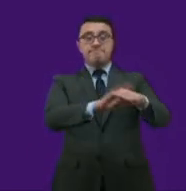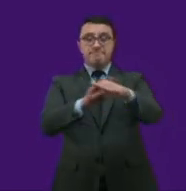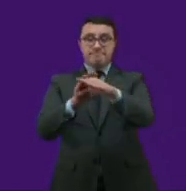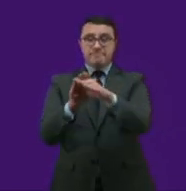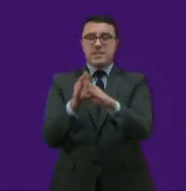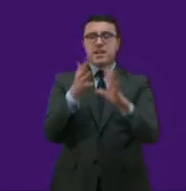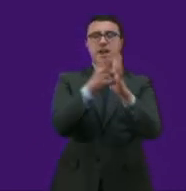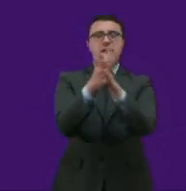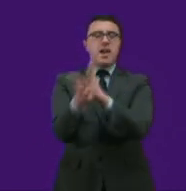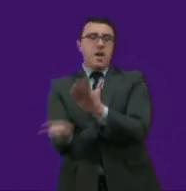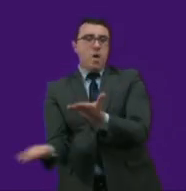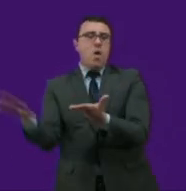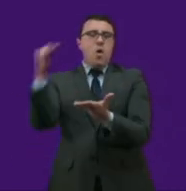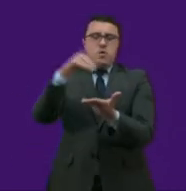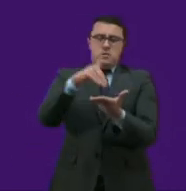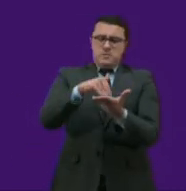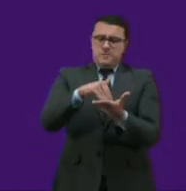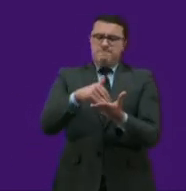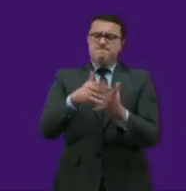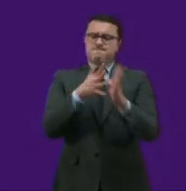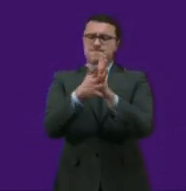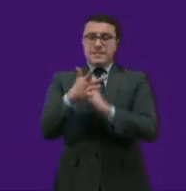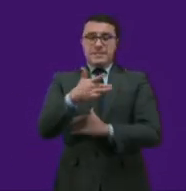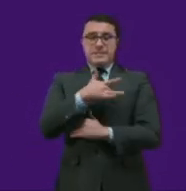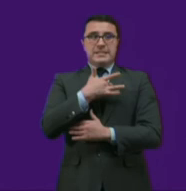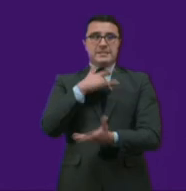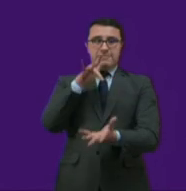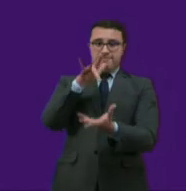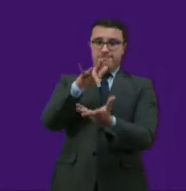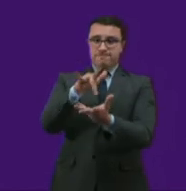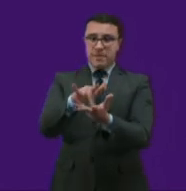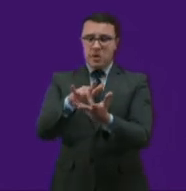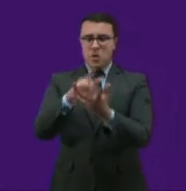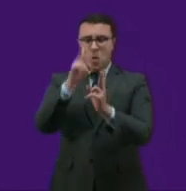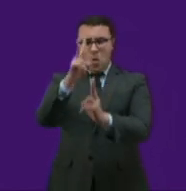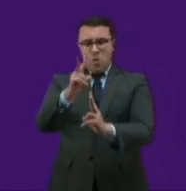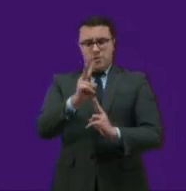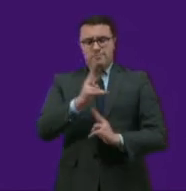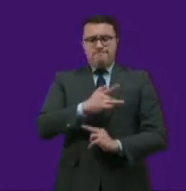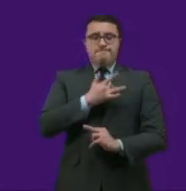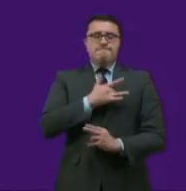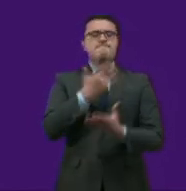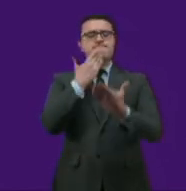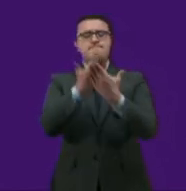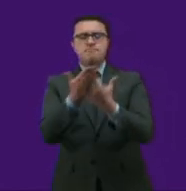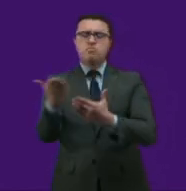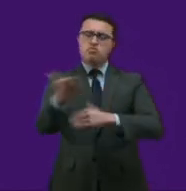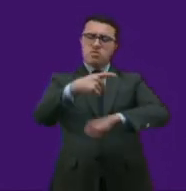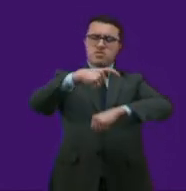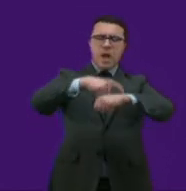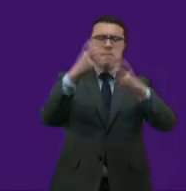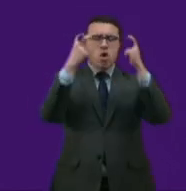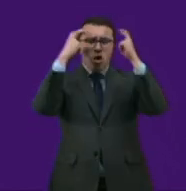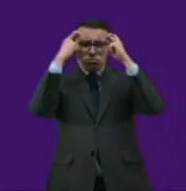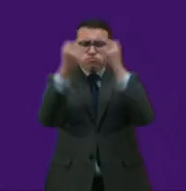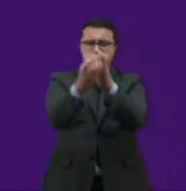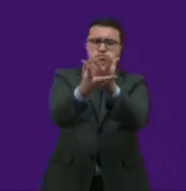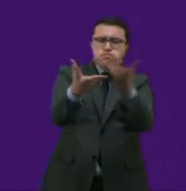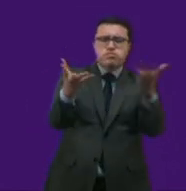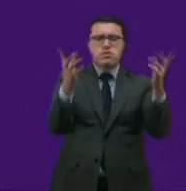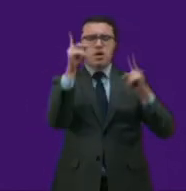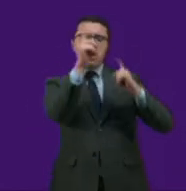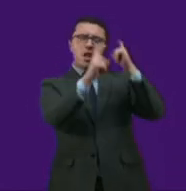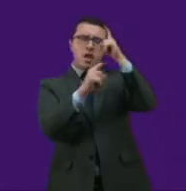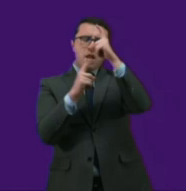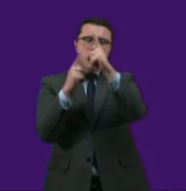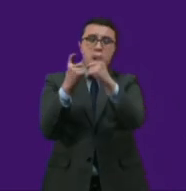decirles otra vez que me siento súper honrado de estar aquí. Les agradezco mucho el tiempo, los conocimientos, las reflexiones, todos